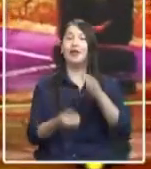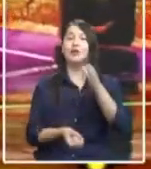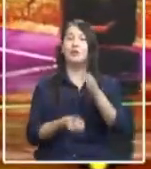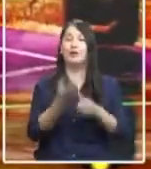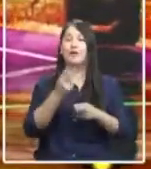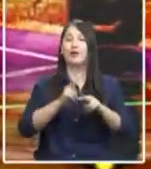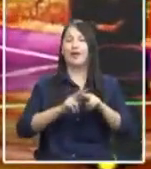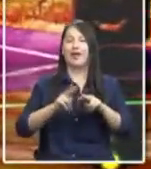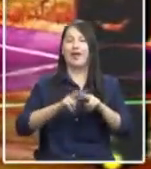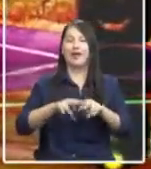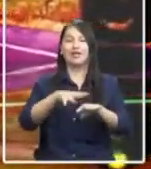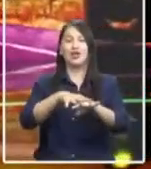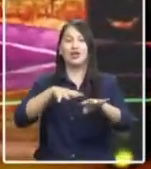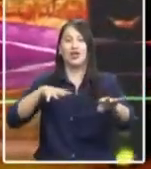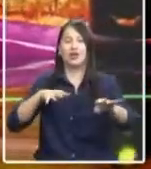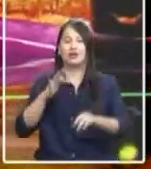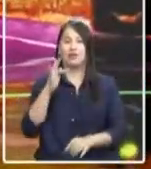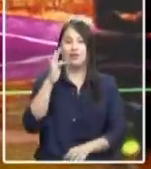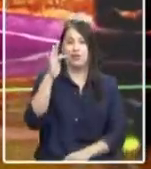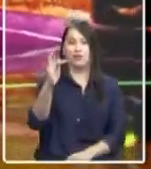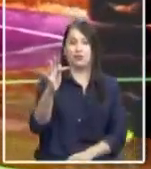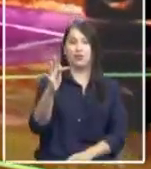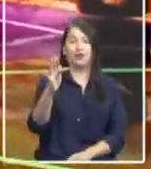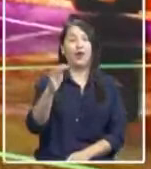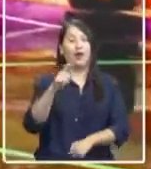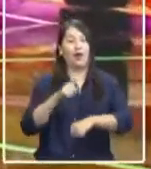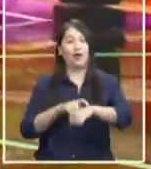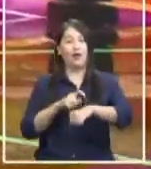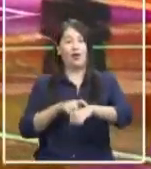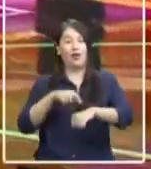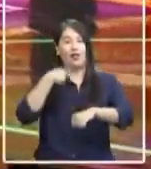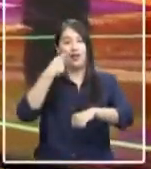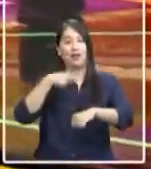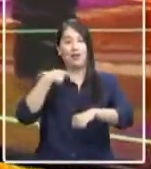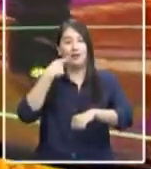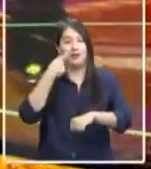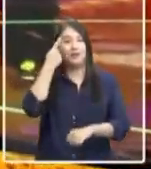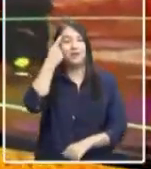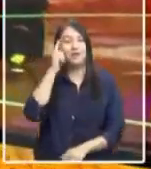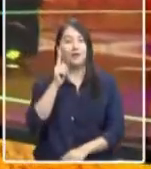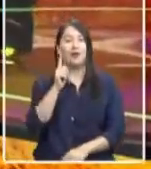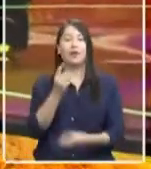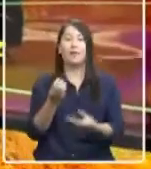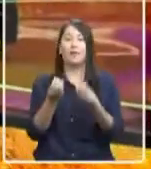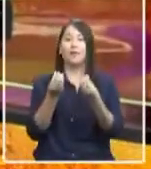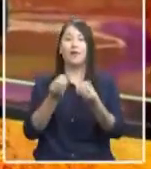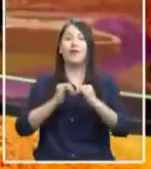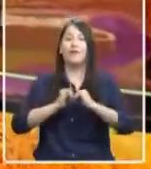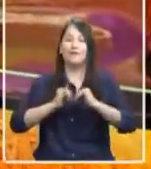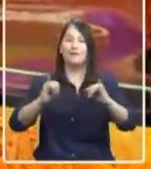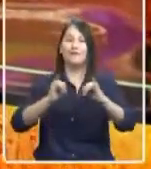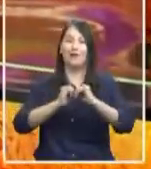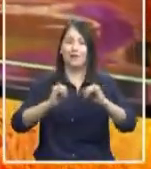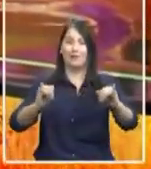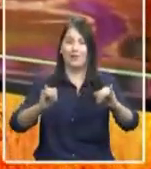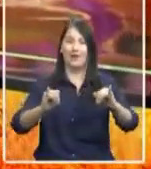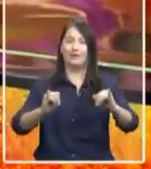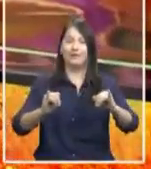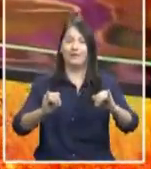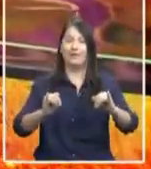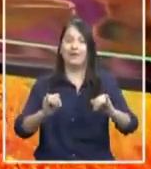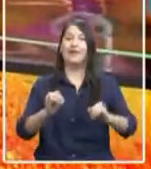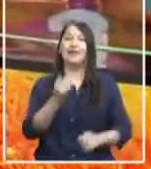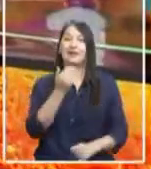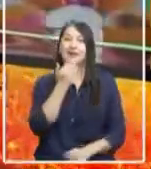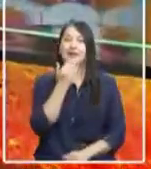hecho Congreso Futuro este año. Porque claro, llega la hora del almuerzo, pero también fue el momento para seguir informándonos. Y en ese sentido hemos preparado